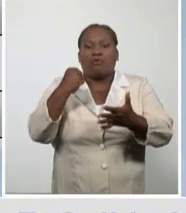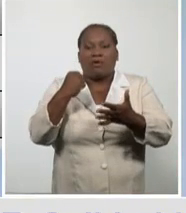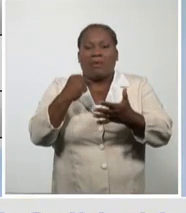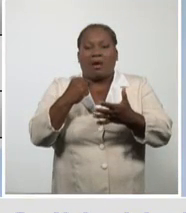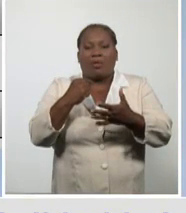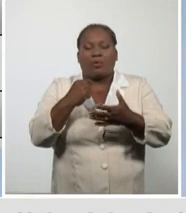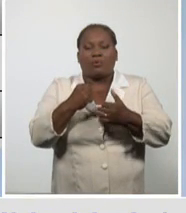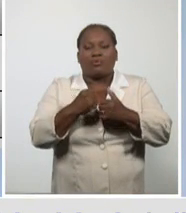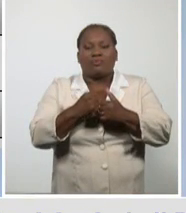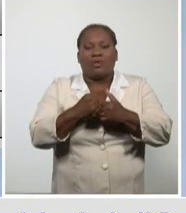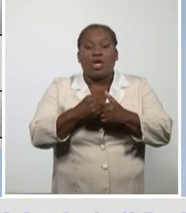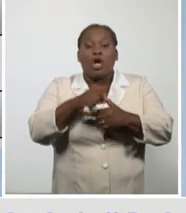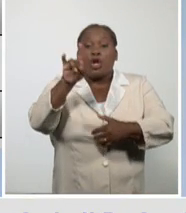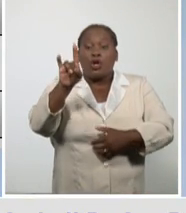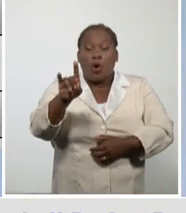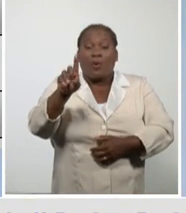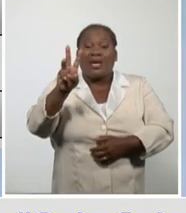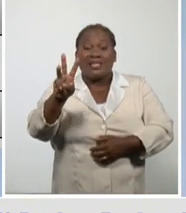nada menos que